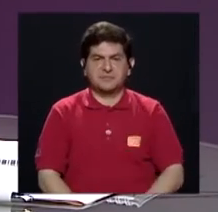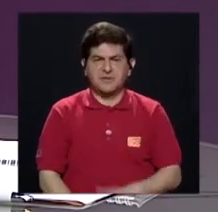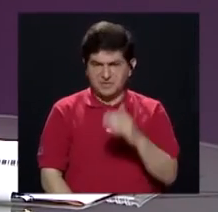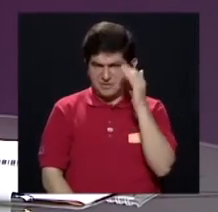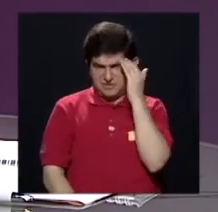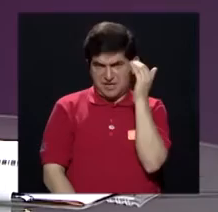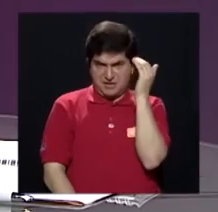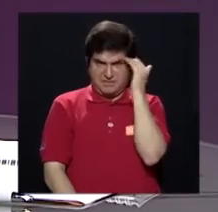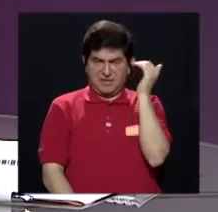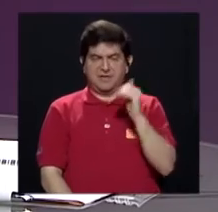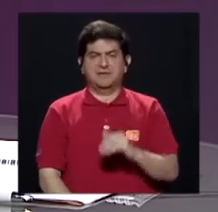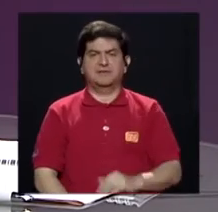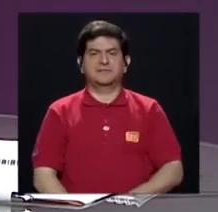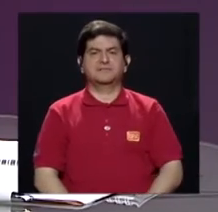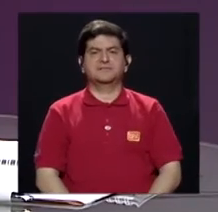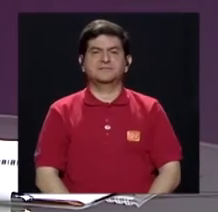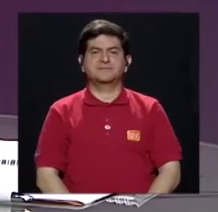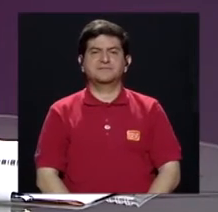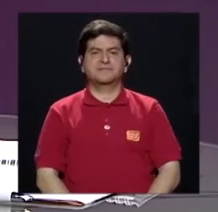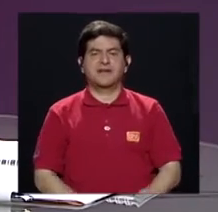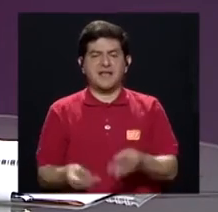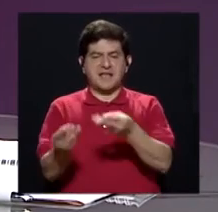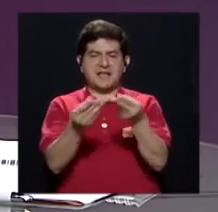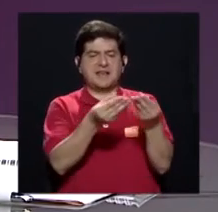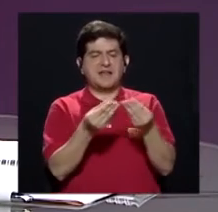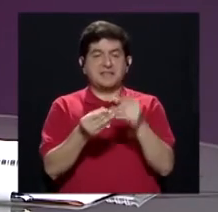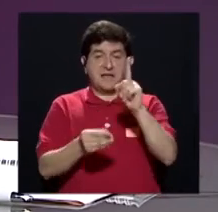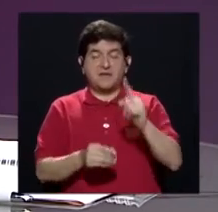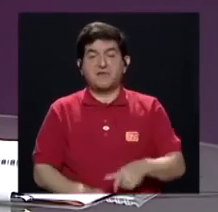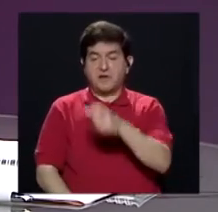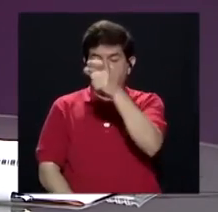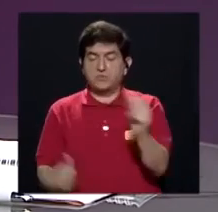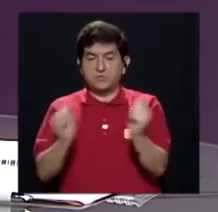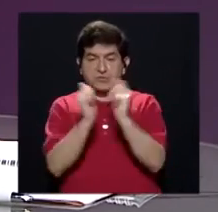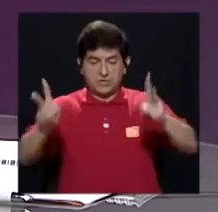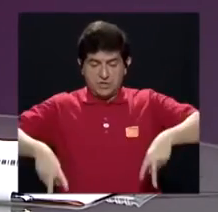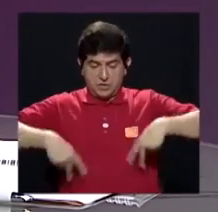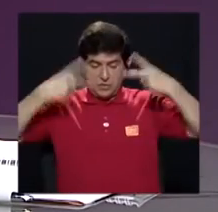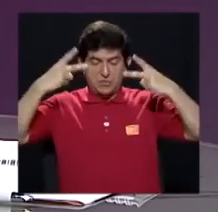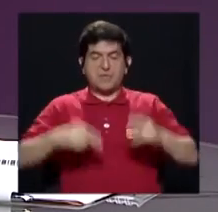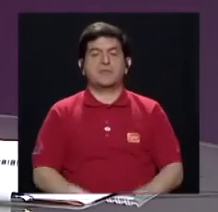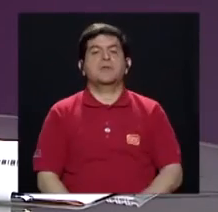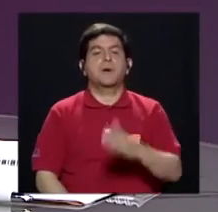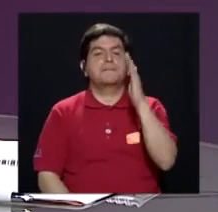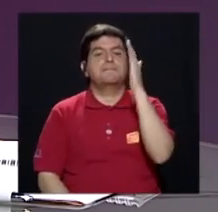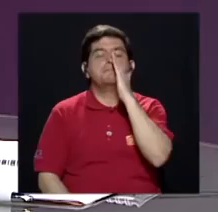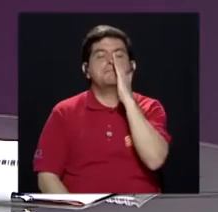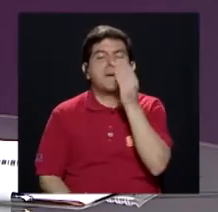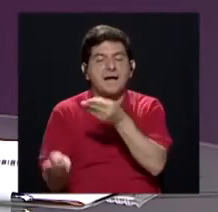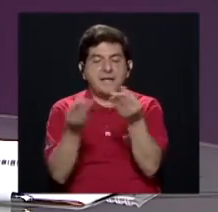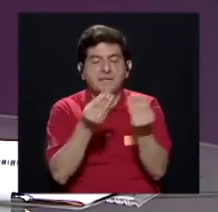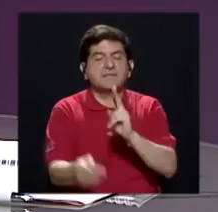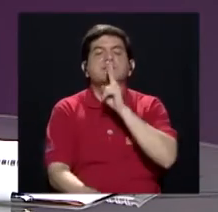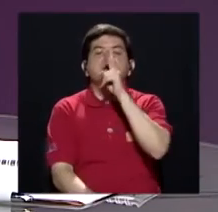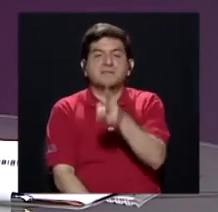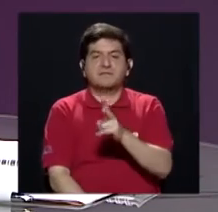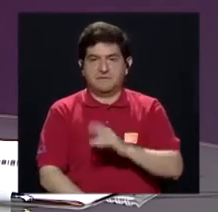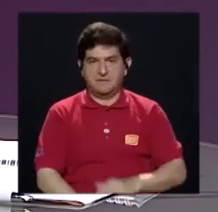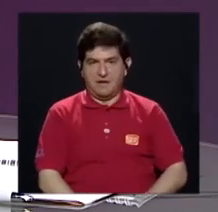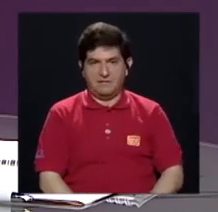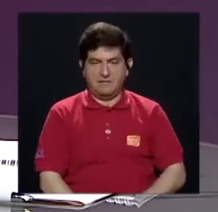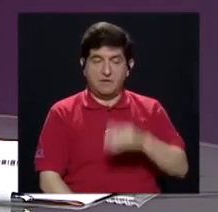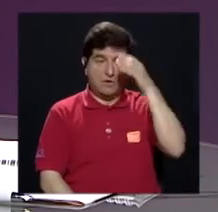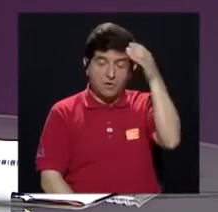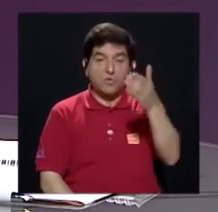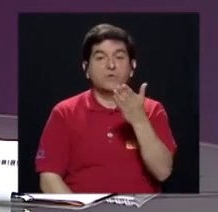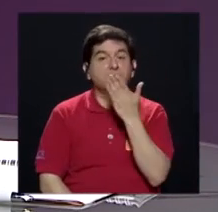¿saben qué? La Tierra es un organismo vivo, por lo tanto, la Madre Tierra es real. Por lo tanto, las